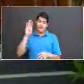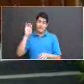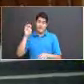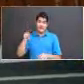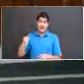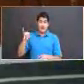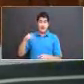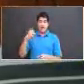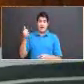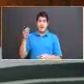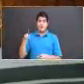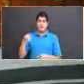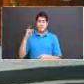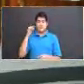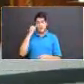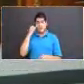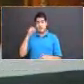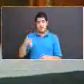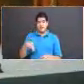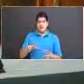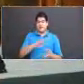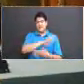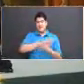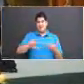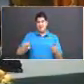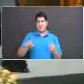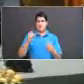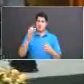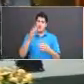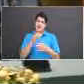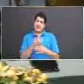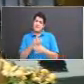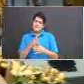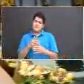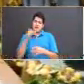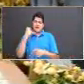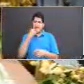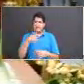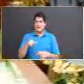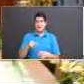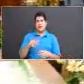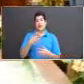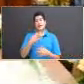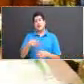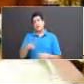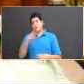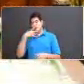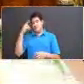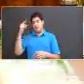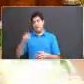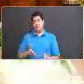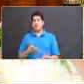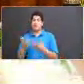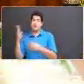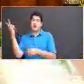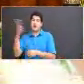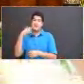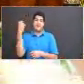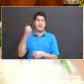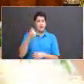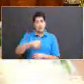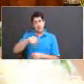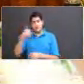destruyeron parte de Israel, pero Dios les dio la victoria a los israelitas y por poco destruyen a los benjaminitas, por poco